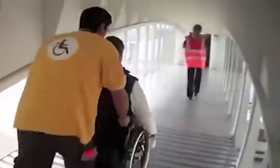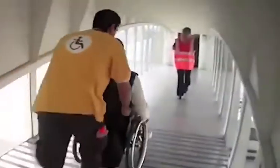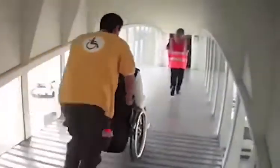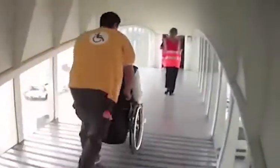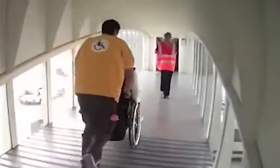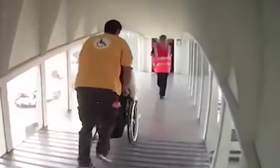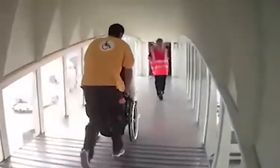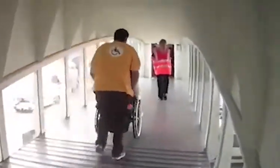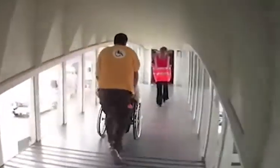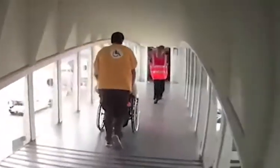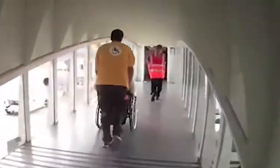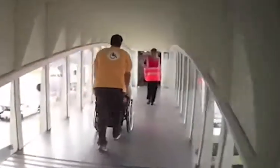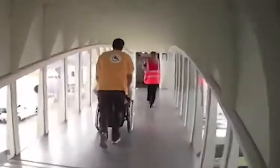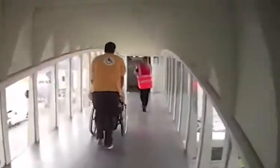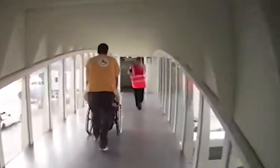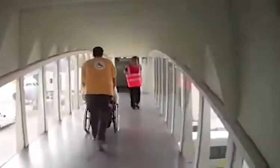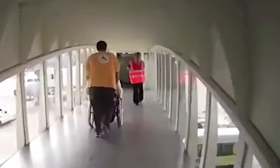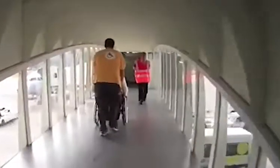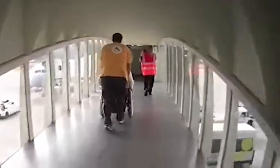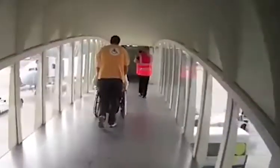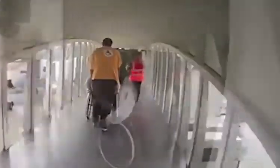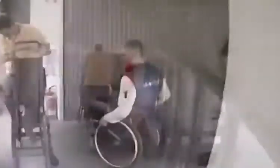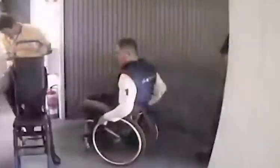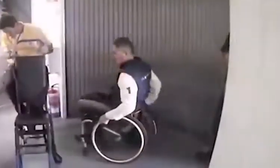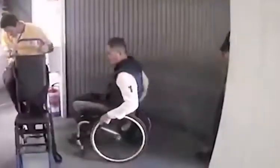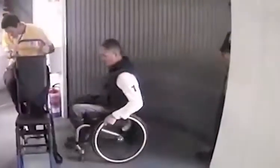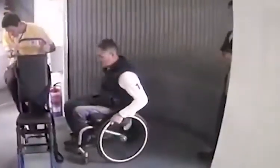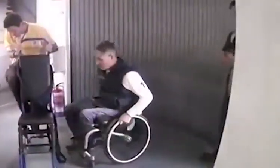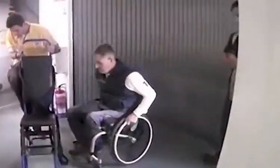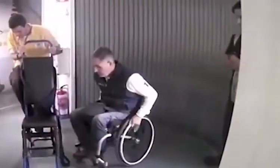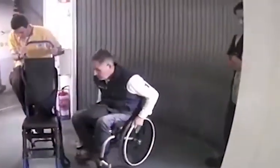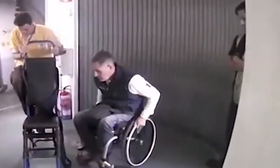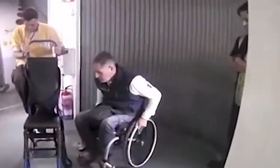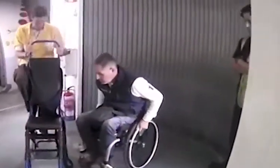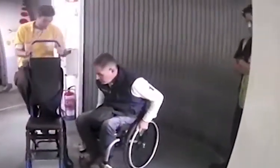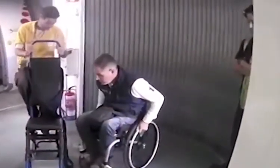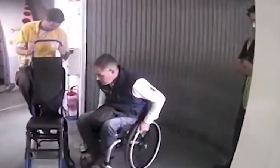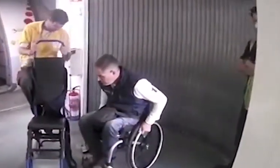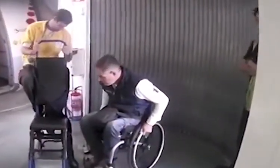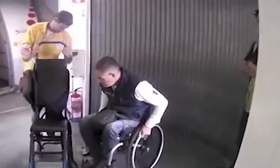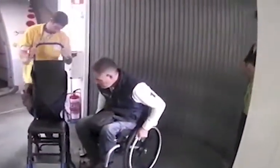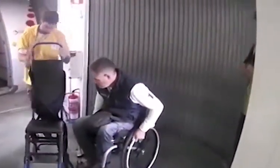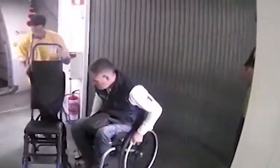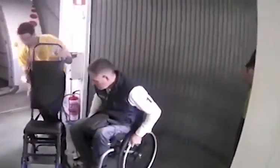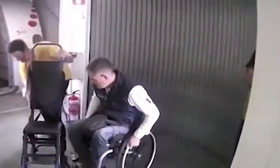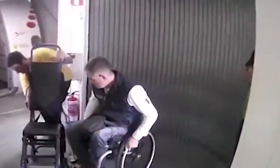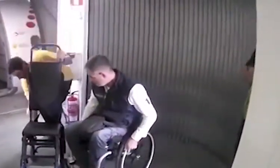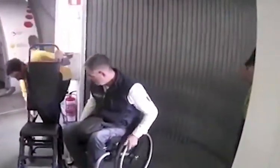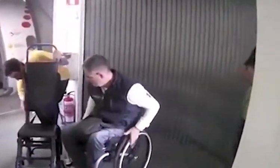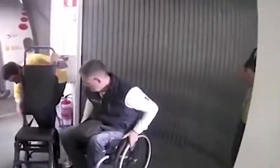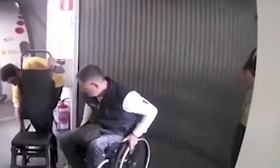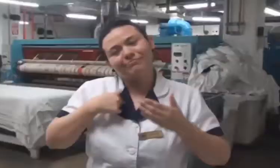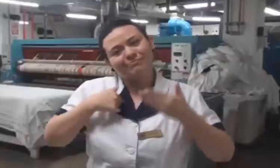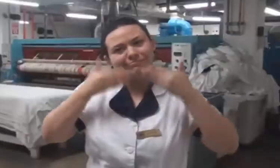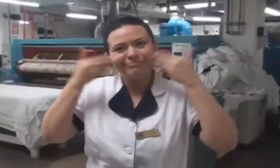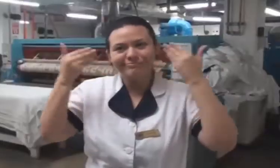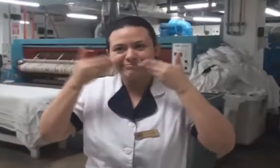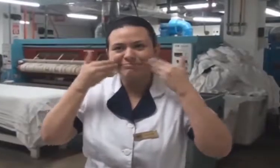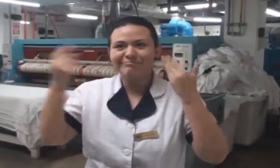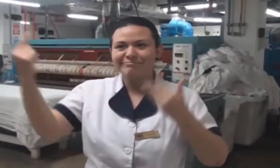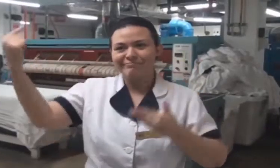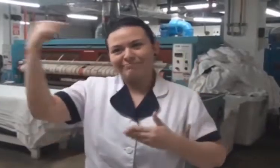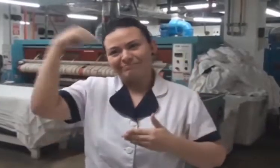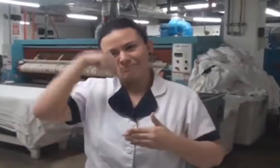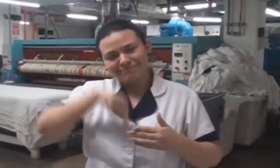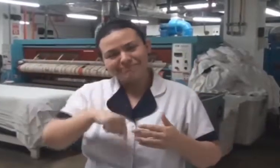responsabilidad es eliminar barreras en el entorno social y que impiden su plena inclusión en igualdad de condiciones, señaló Monreal Ávila. Al igual